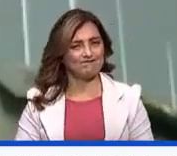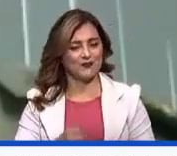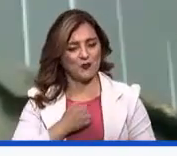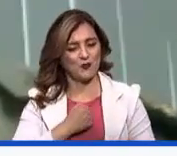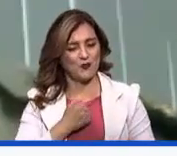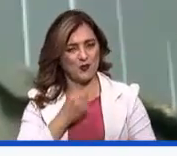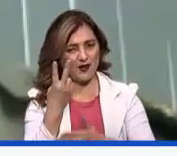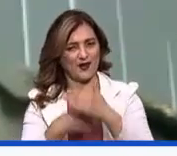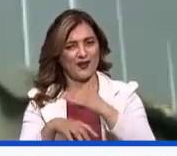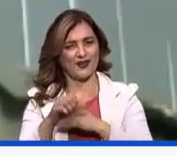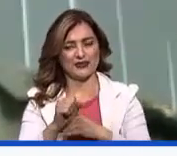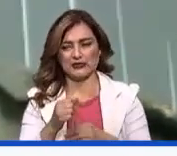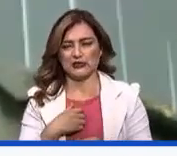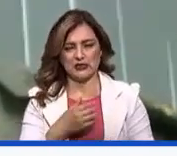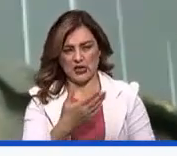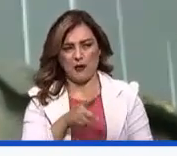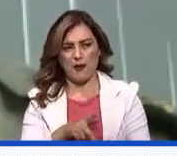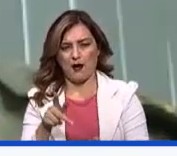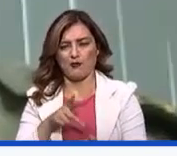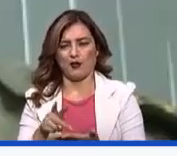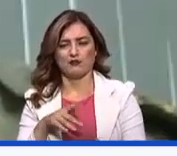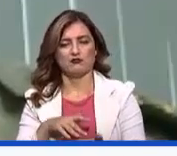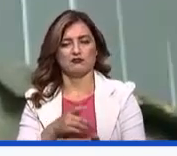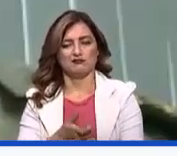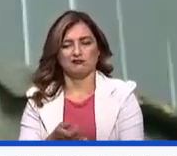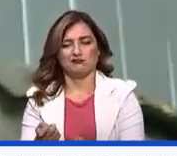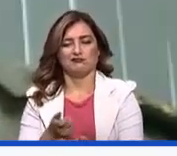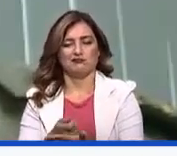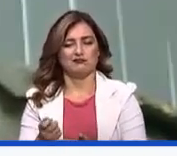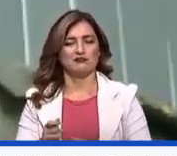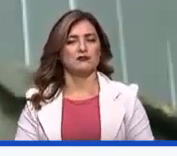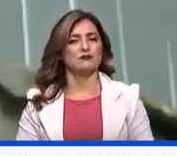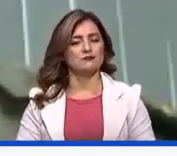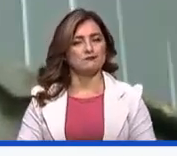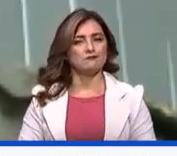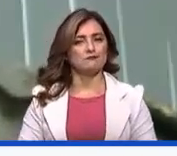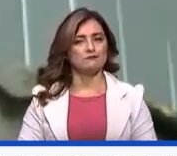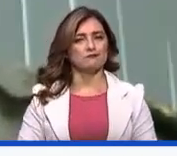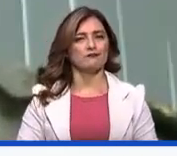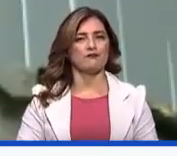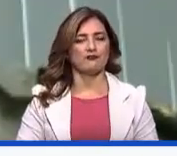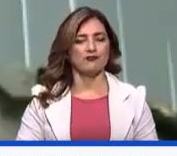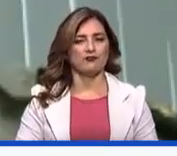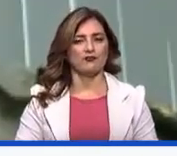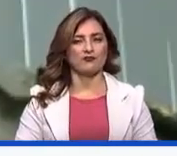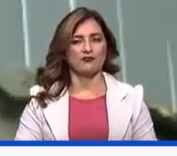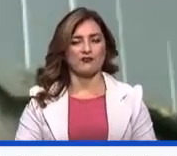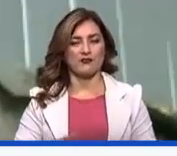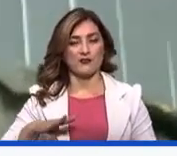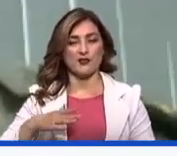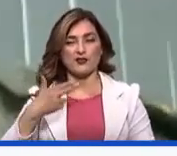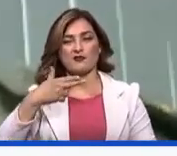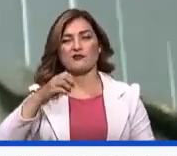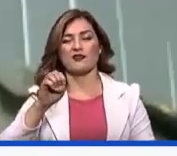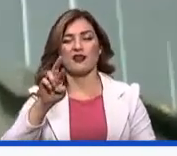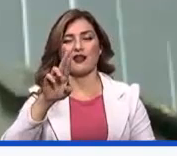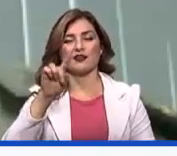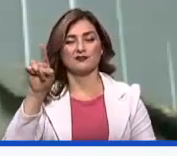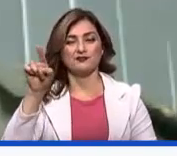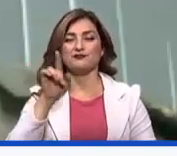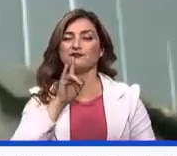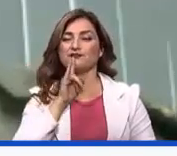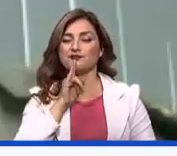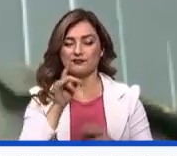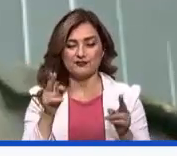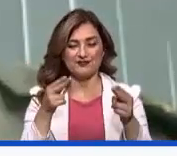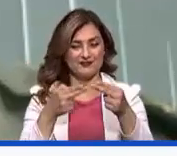sus propias hijas en estas trapacías. Resulta que en la formulación de cargos al señor Chérez, el Departamento de Justicia de los Estados Unidos